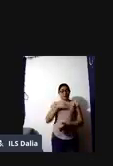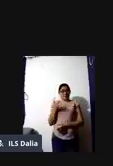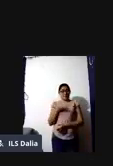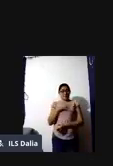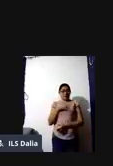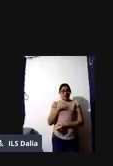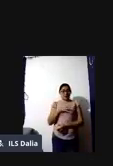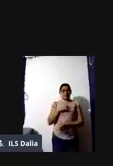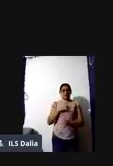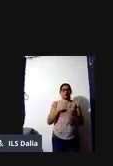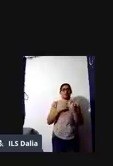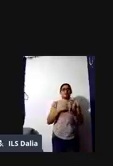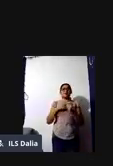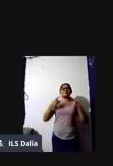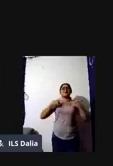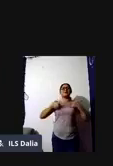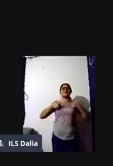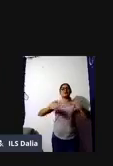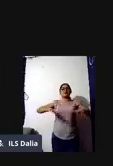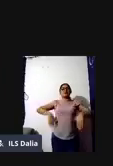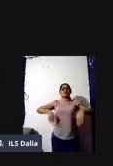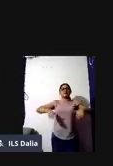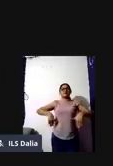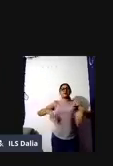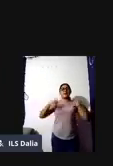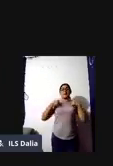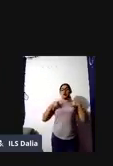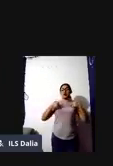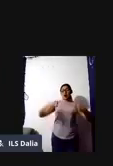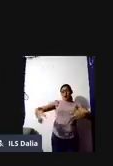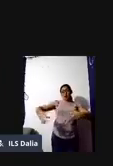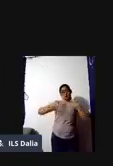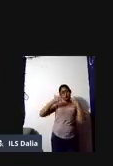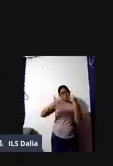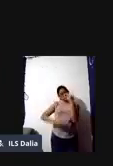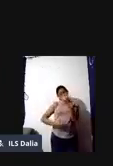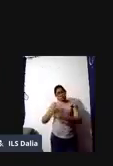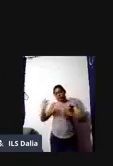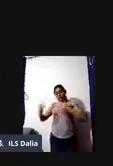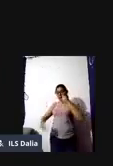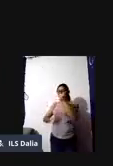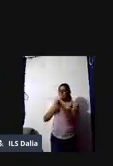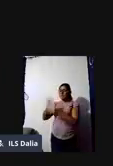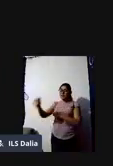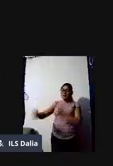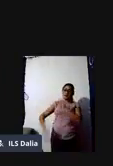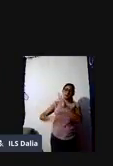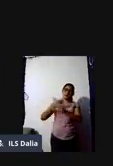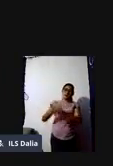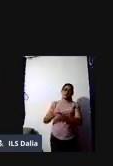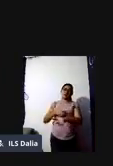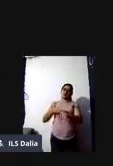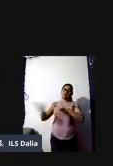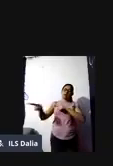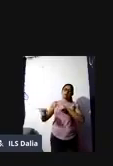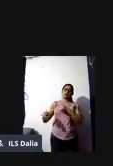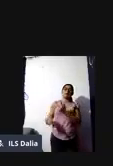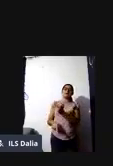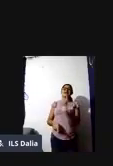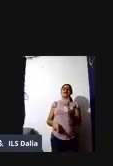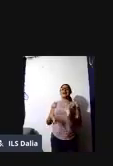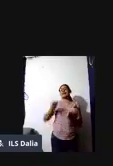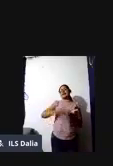más cobardes. Las más violentas son las más cobardes, es decir, las que tienen más miedos. Y es muy probable que